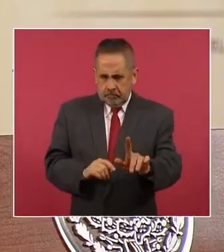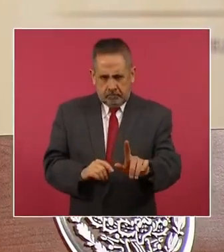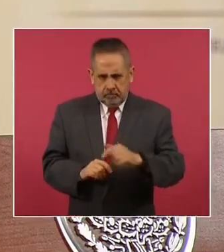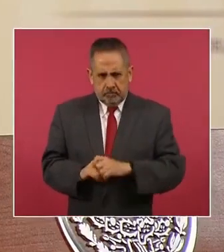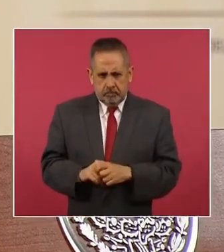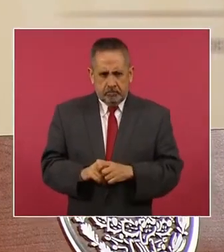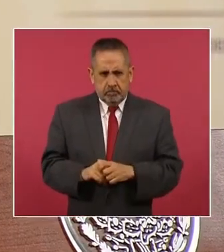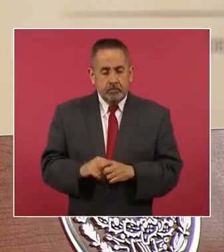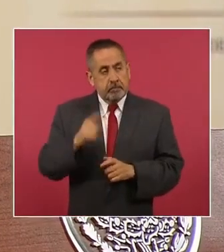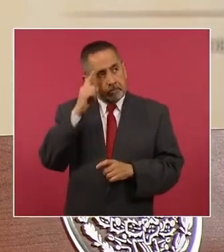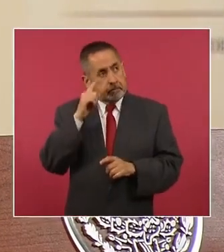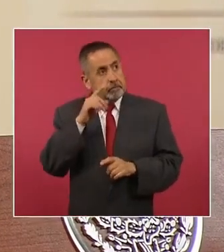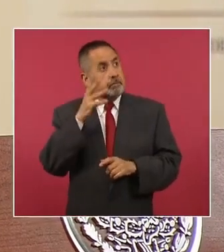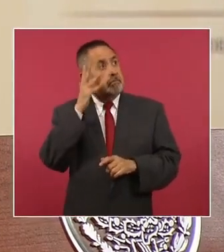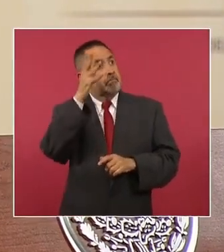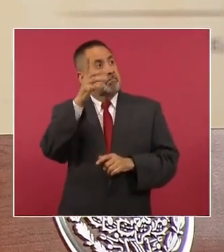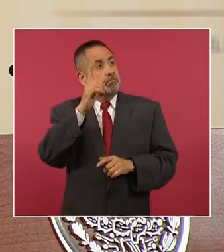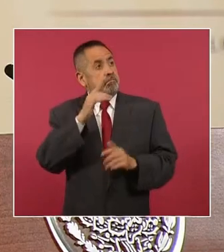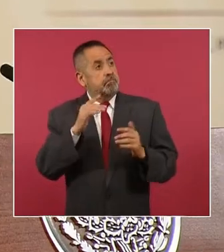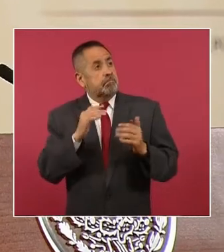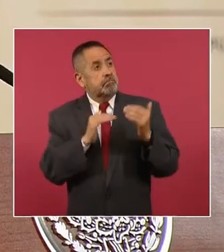ni aspirante a fifí.